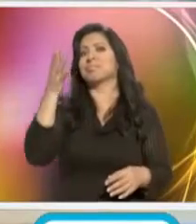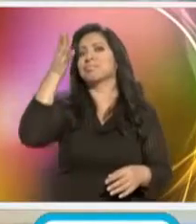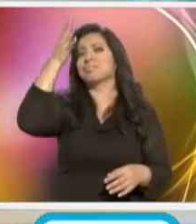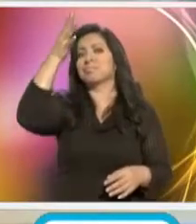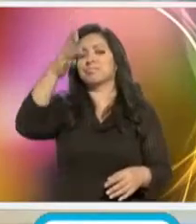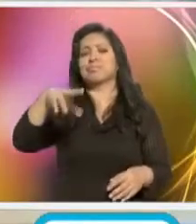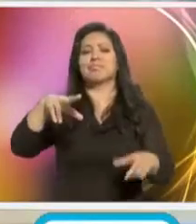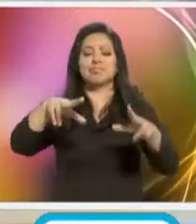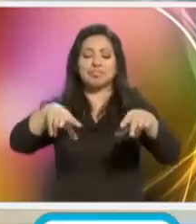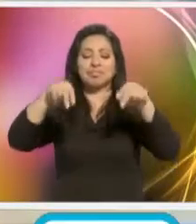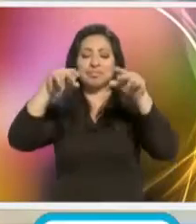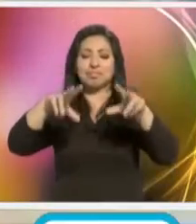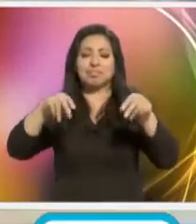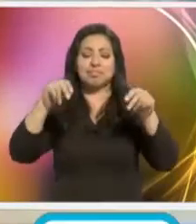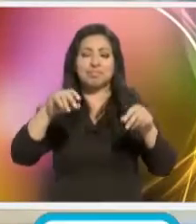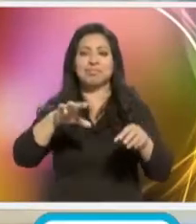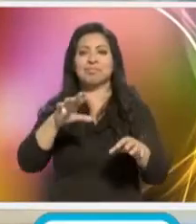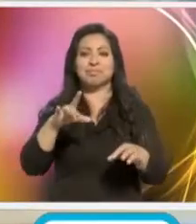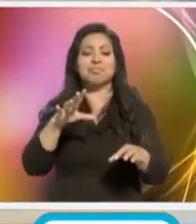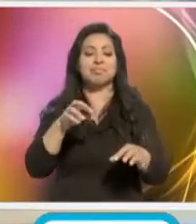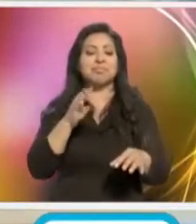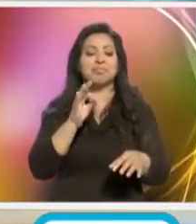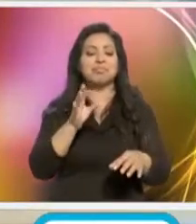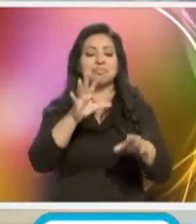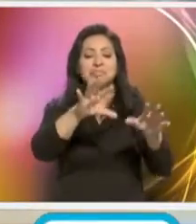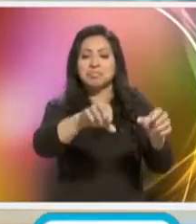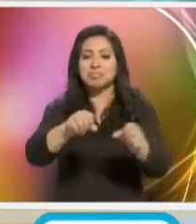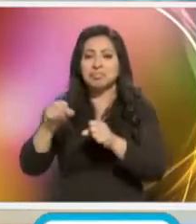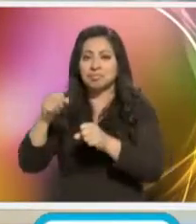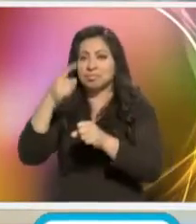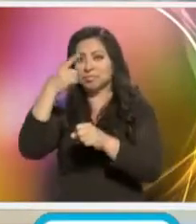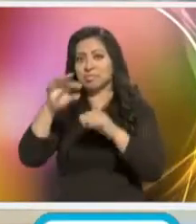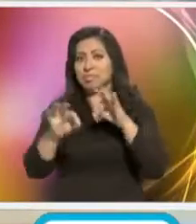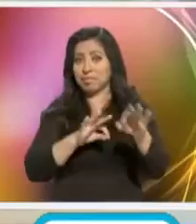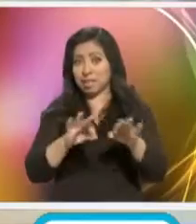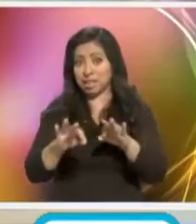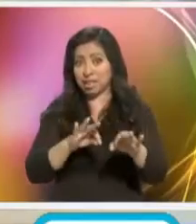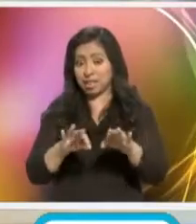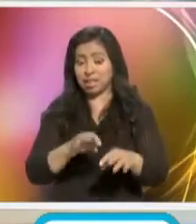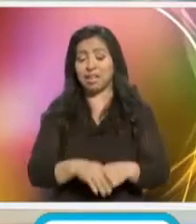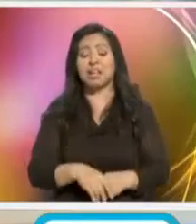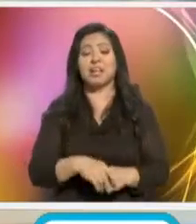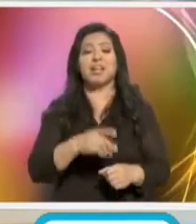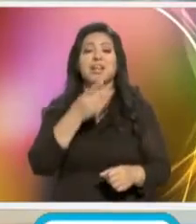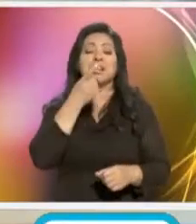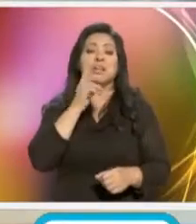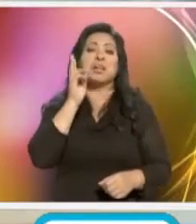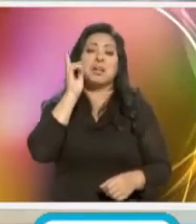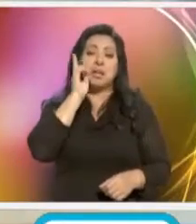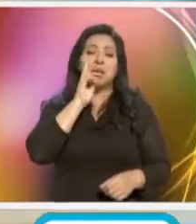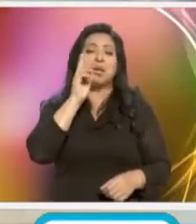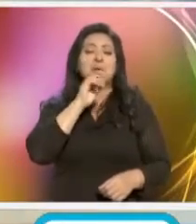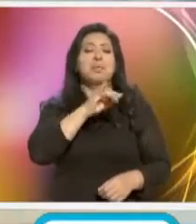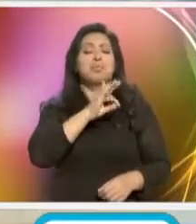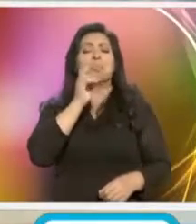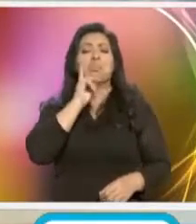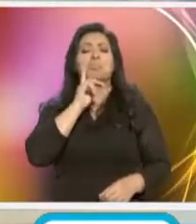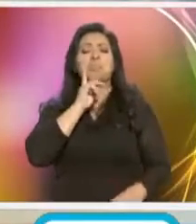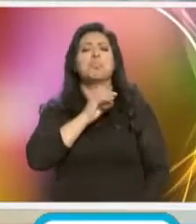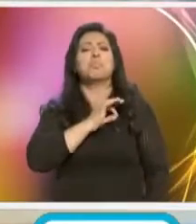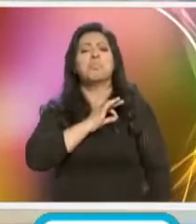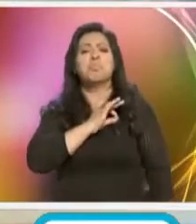una plataforma de formación en las artes escénicas y sobre todo en la pantomima, circo y el clown, para que empiecen a